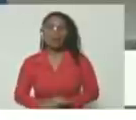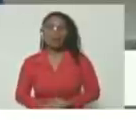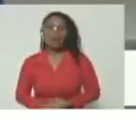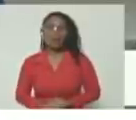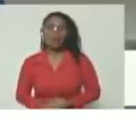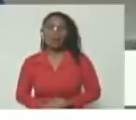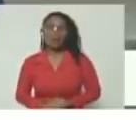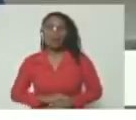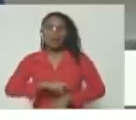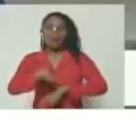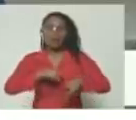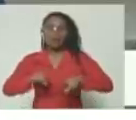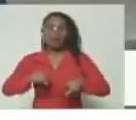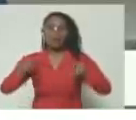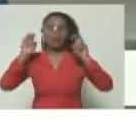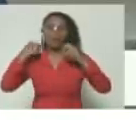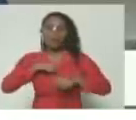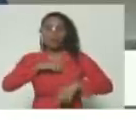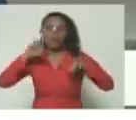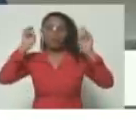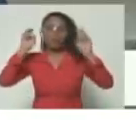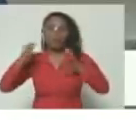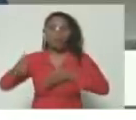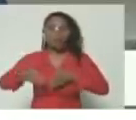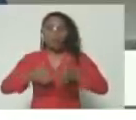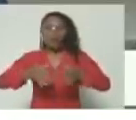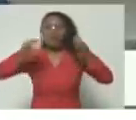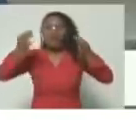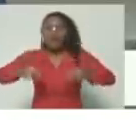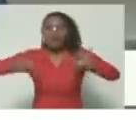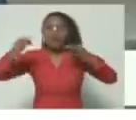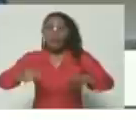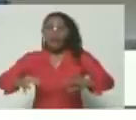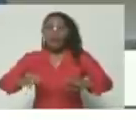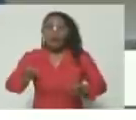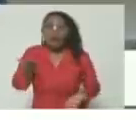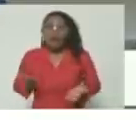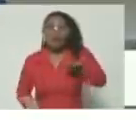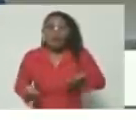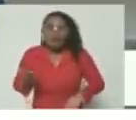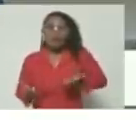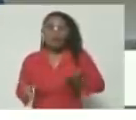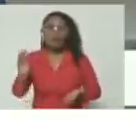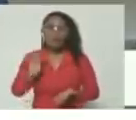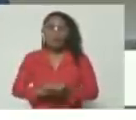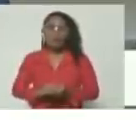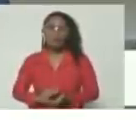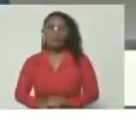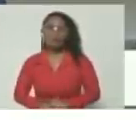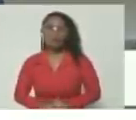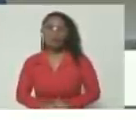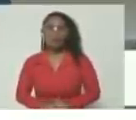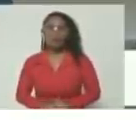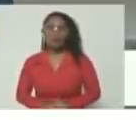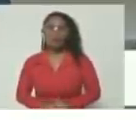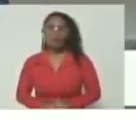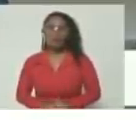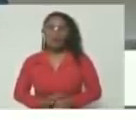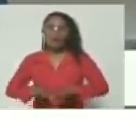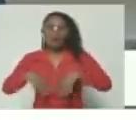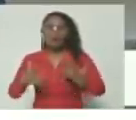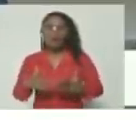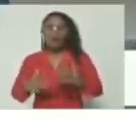dirimir nuestros asuntos por la vía de una normalidad y de un equilibrio de posiciones. ¿Cuál es